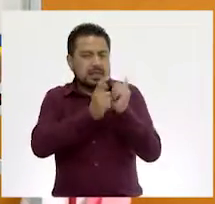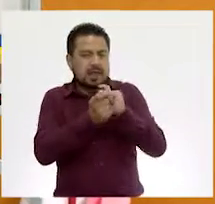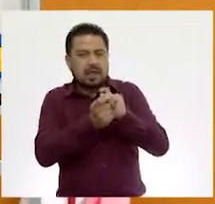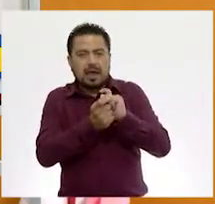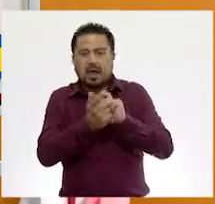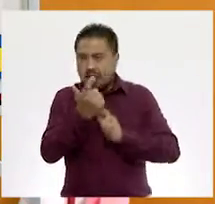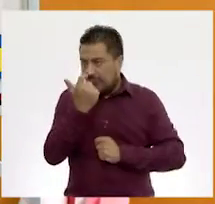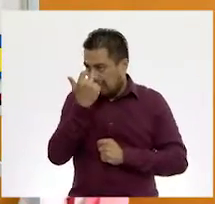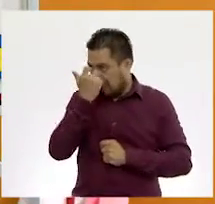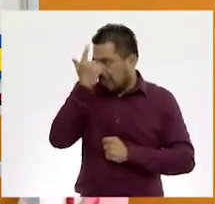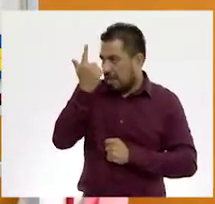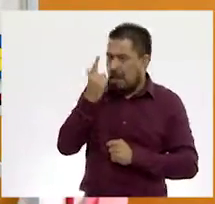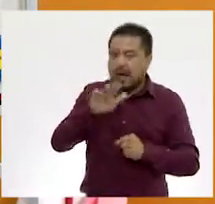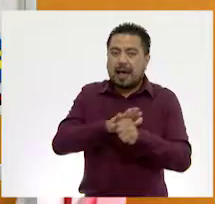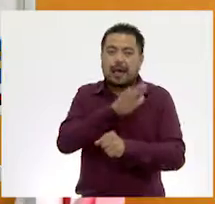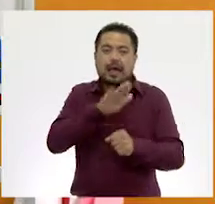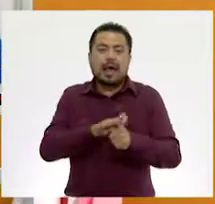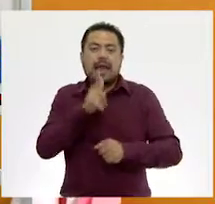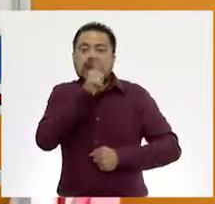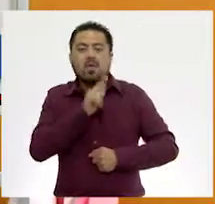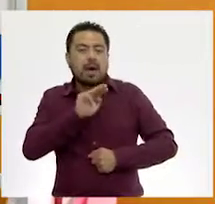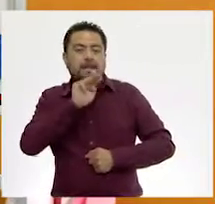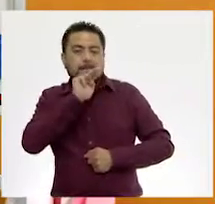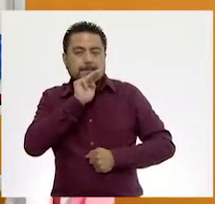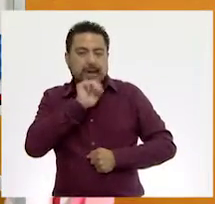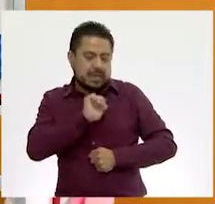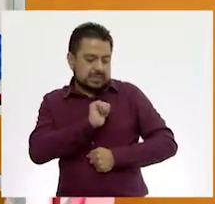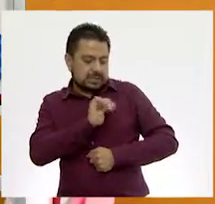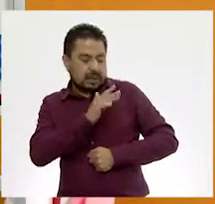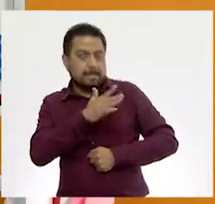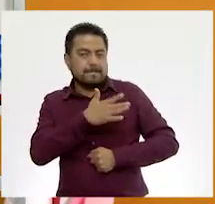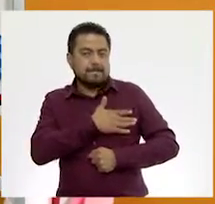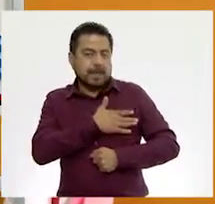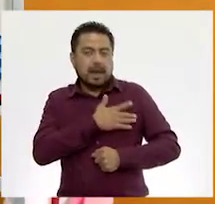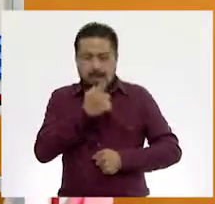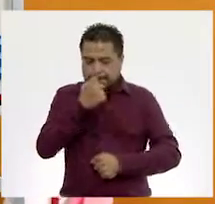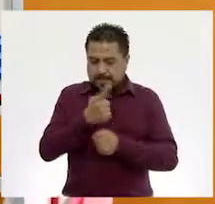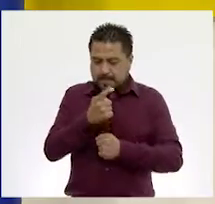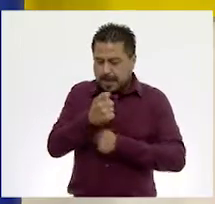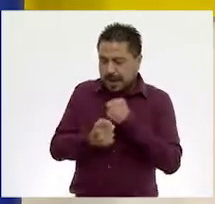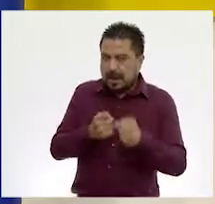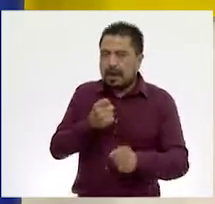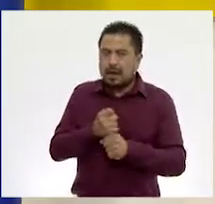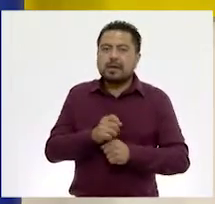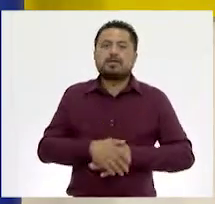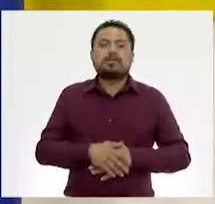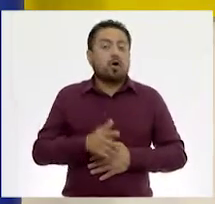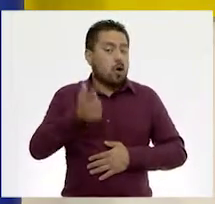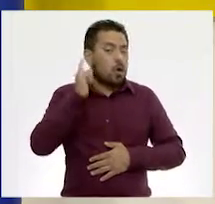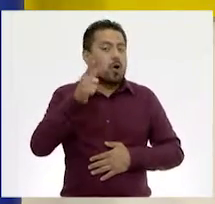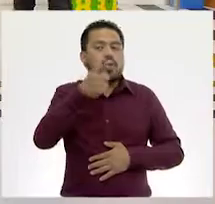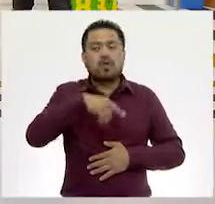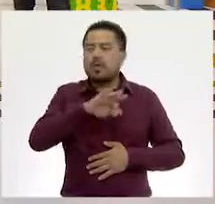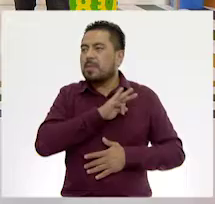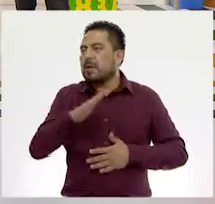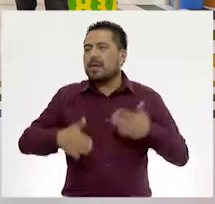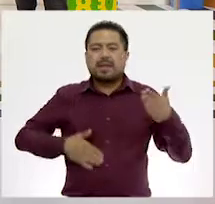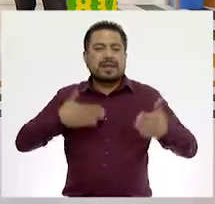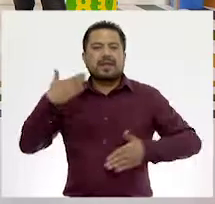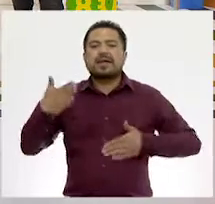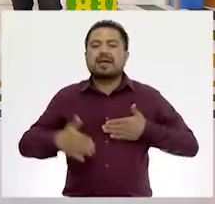y crea de la asignatura de lengua materna español de primer grado. Espero que lo hayan